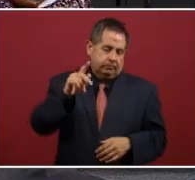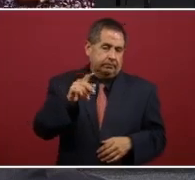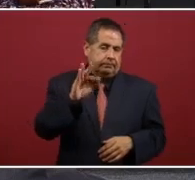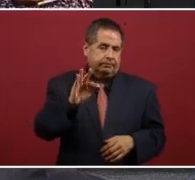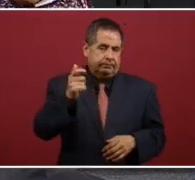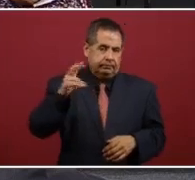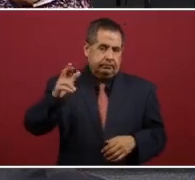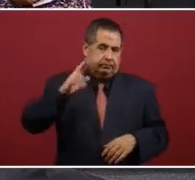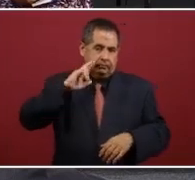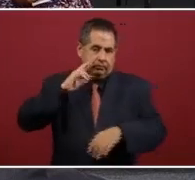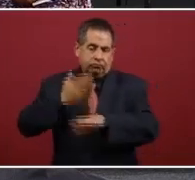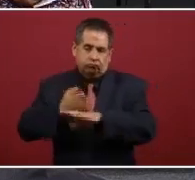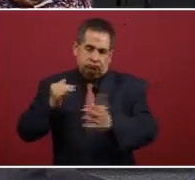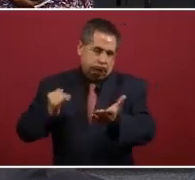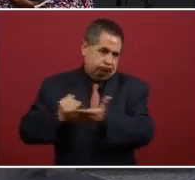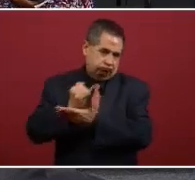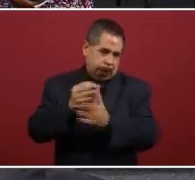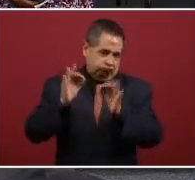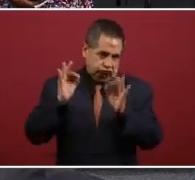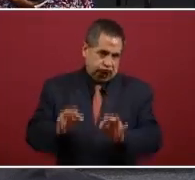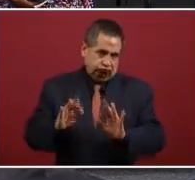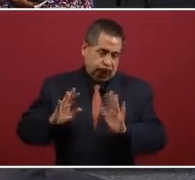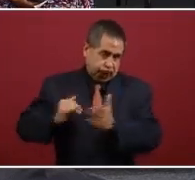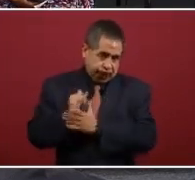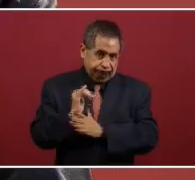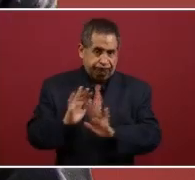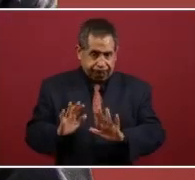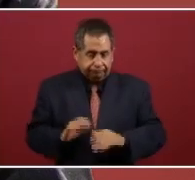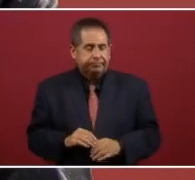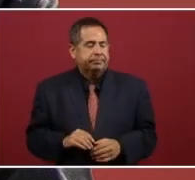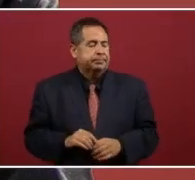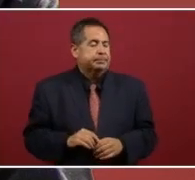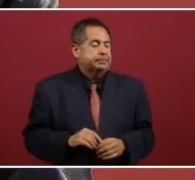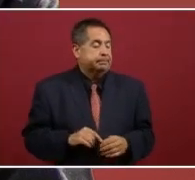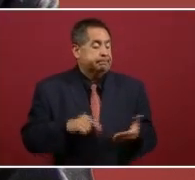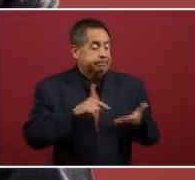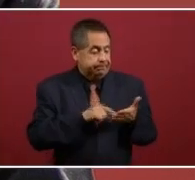va a decidir,